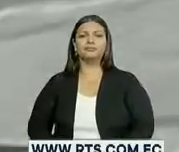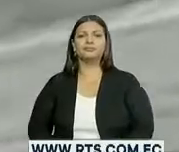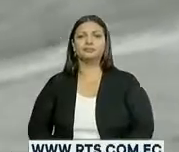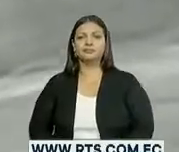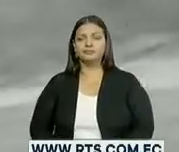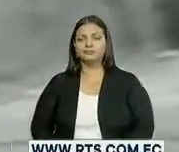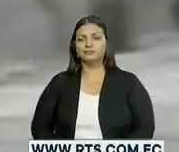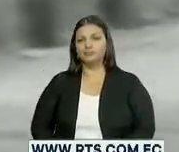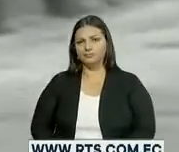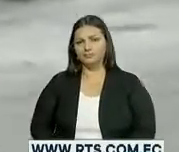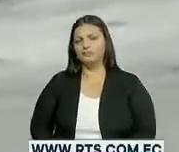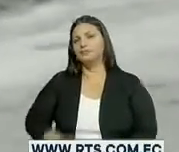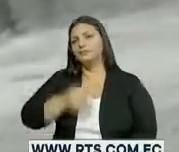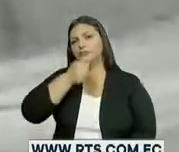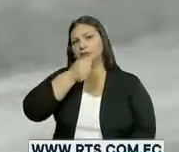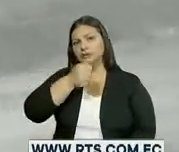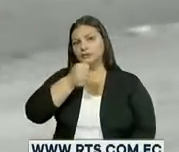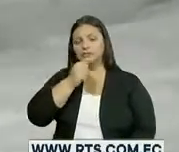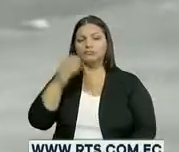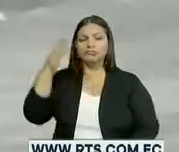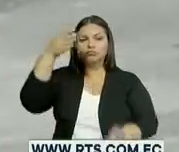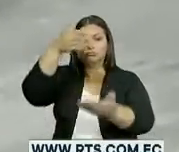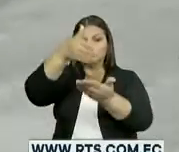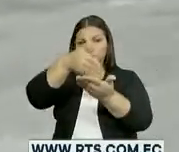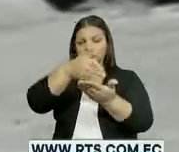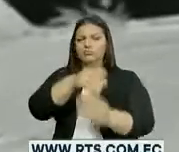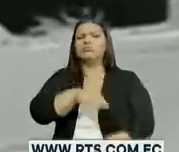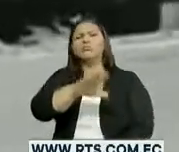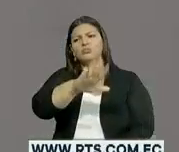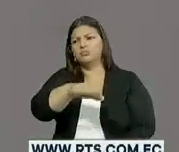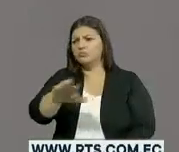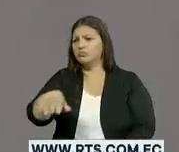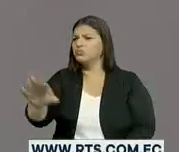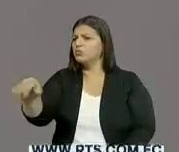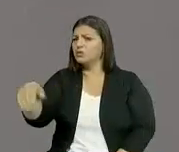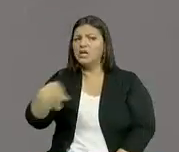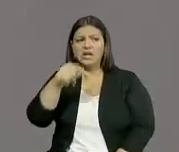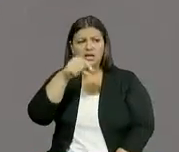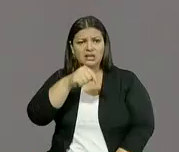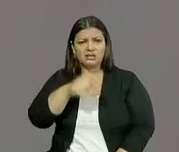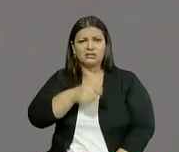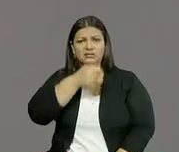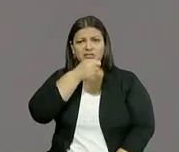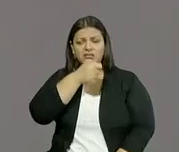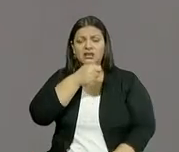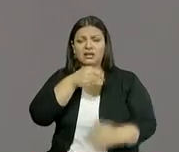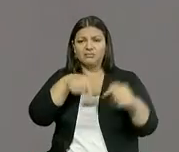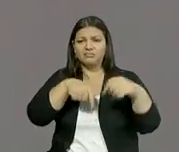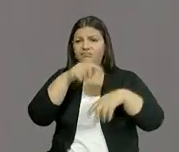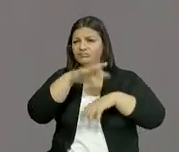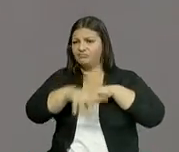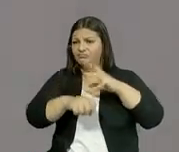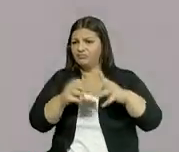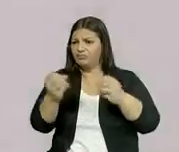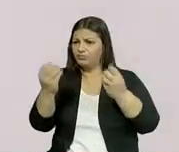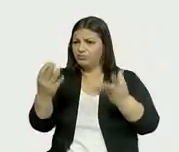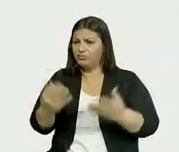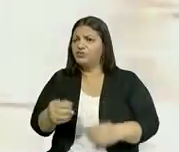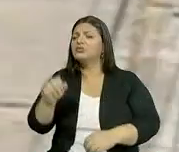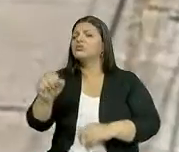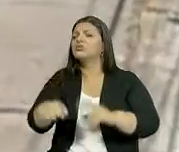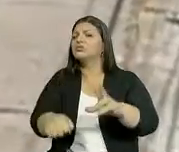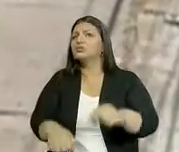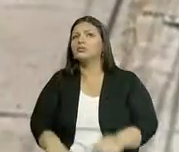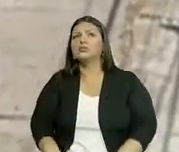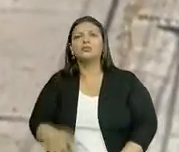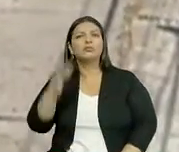Acudimos al sector donde los habitantes aseguraron que no era el primer caso, que se trata de uno más de los tantos que están sufriendo. En